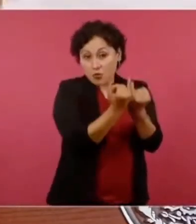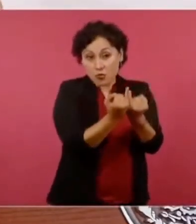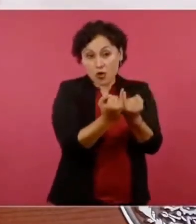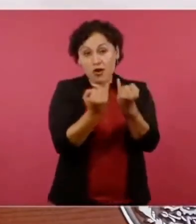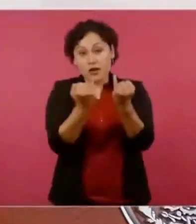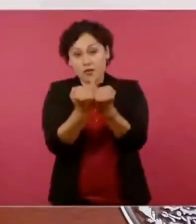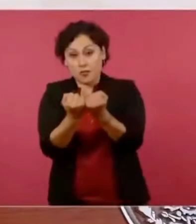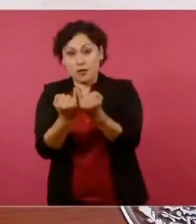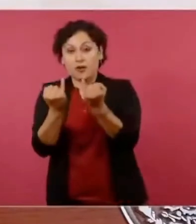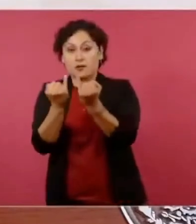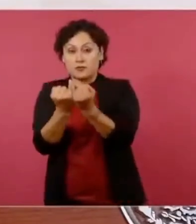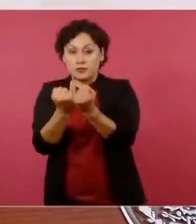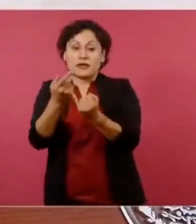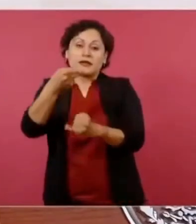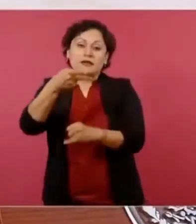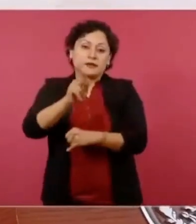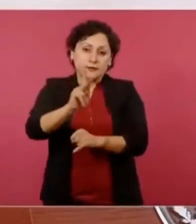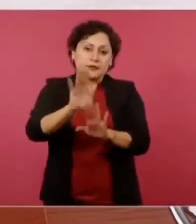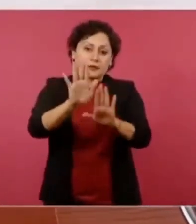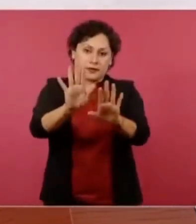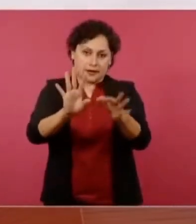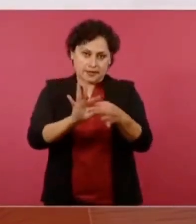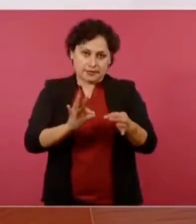porque también abro un paréntesis